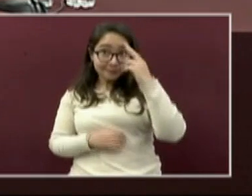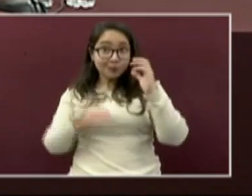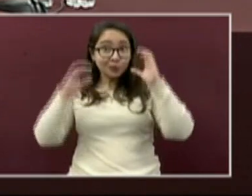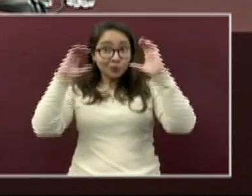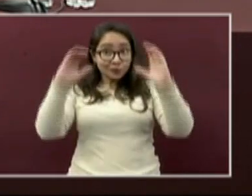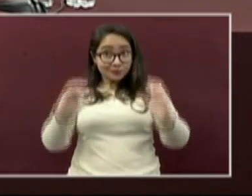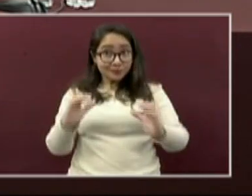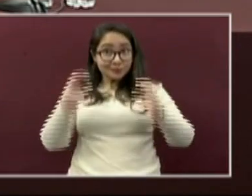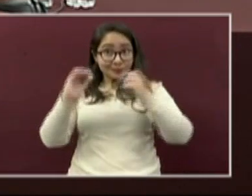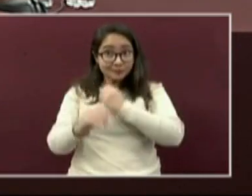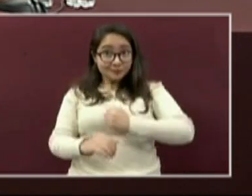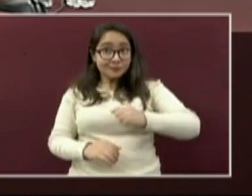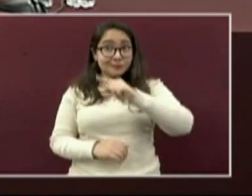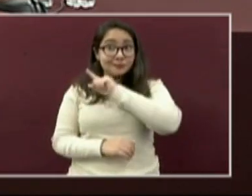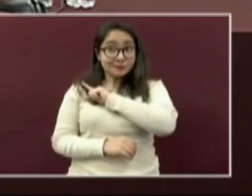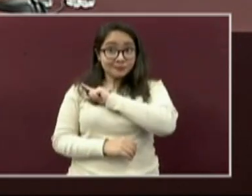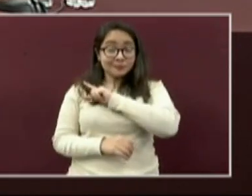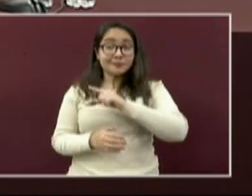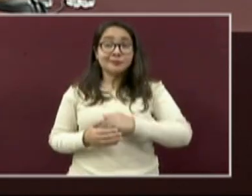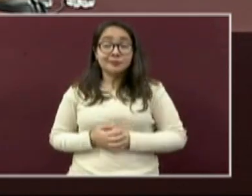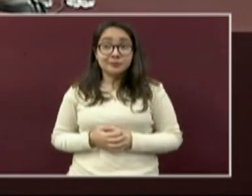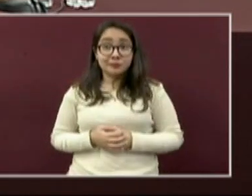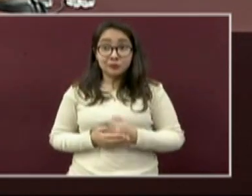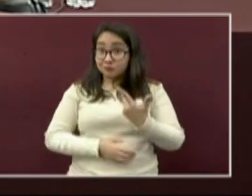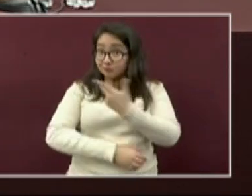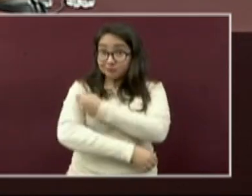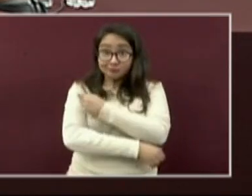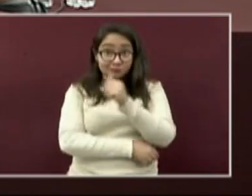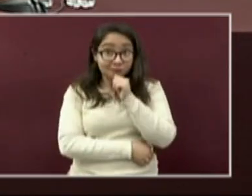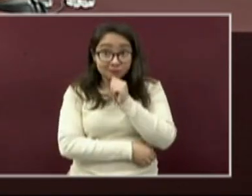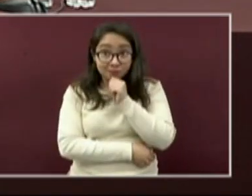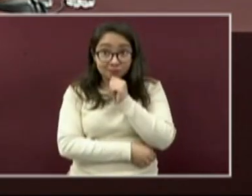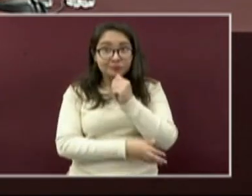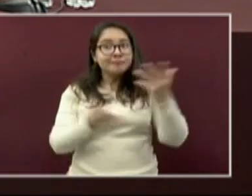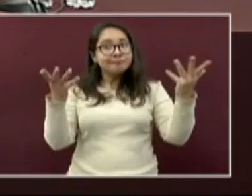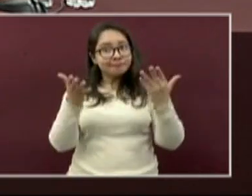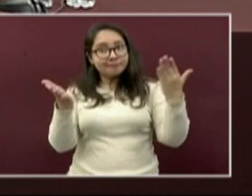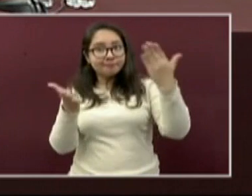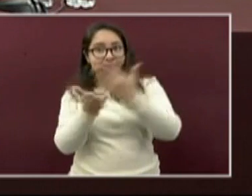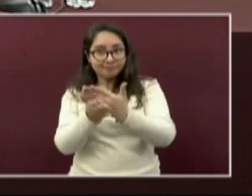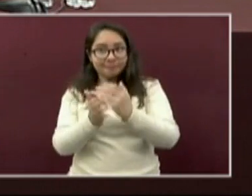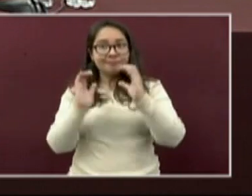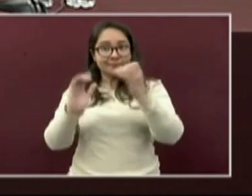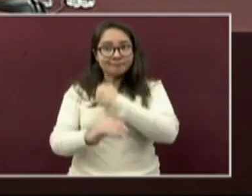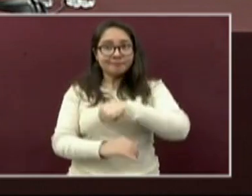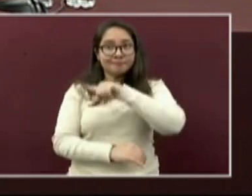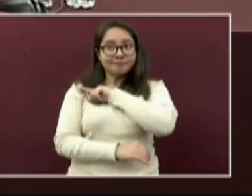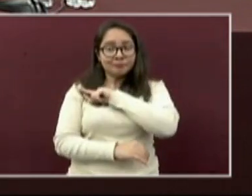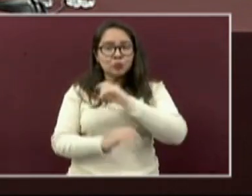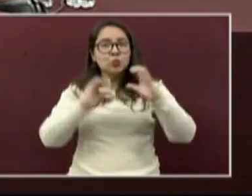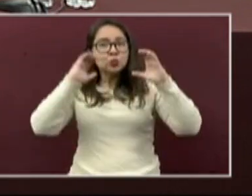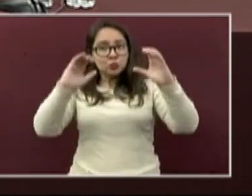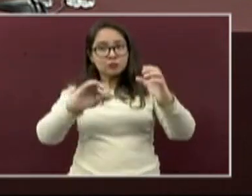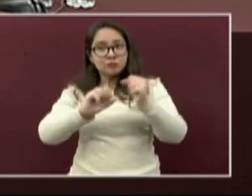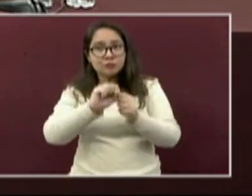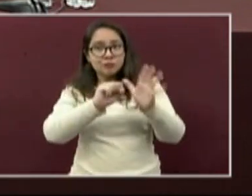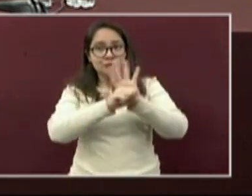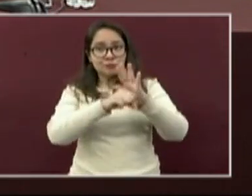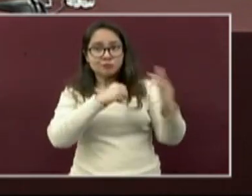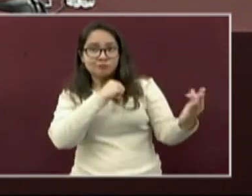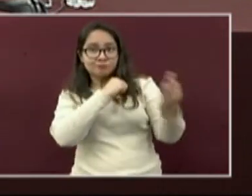se confíen si no se han vacunado haganlo y cuiden su salud protegerse de coronavirus